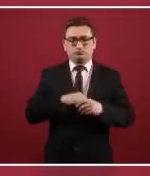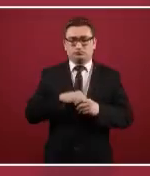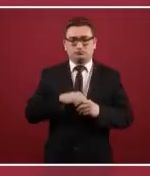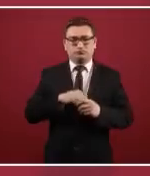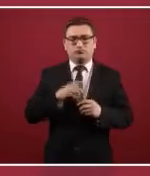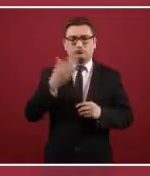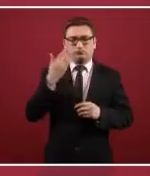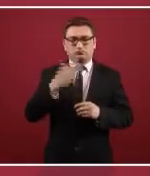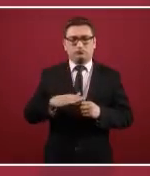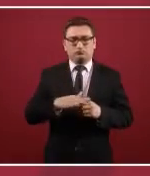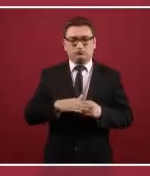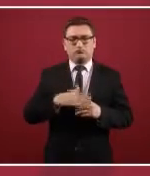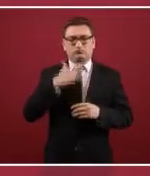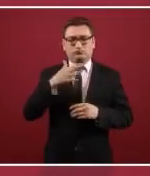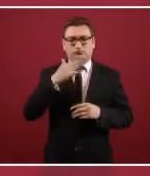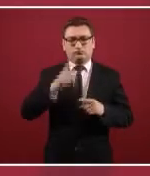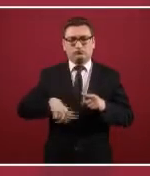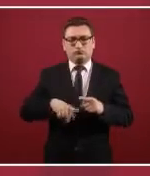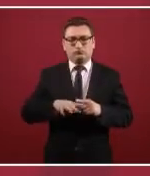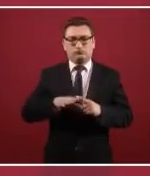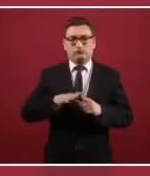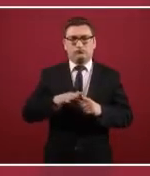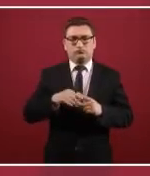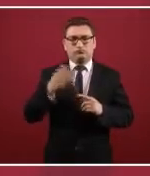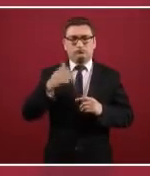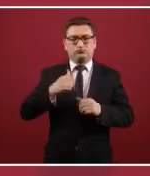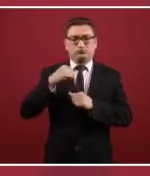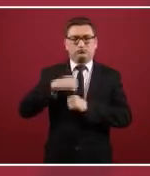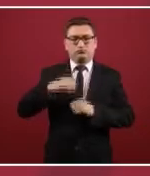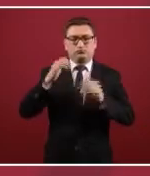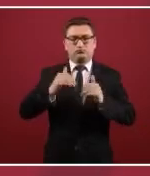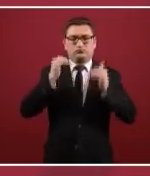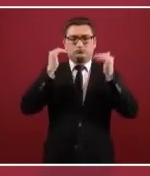de arriba para abajo, y que no haya impunidad.